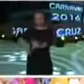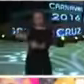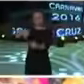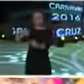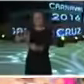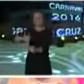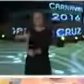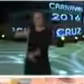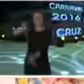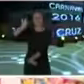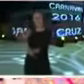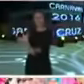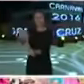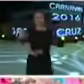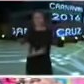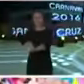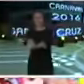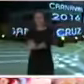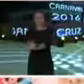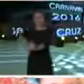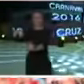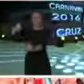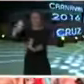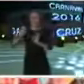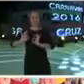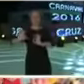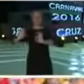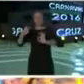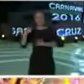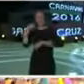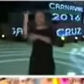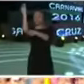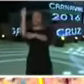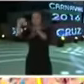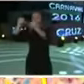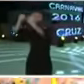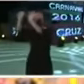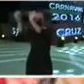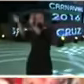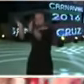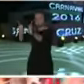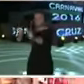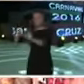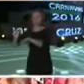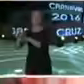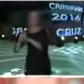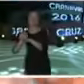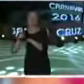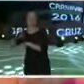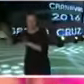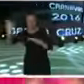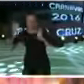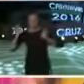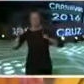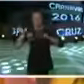dental. Tengo el cuerpo de musa, de araña y un solo